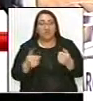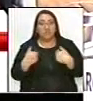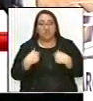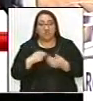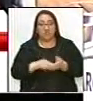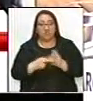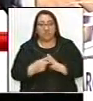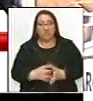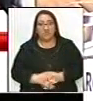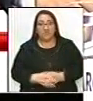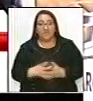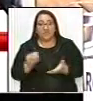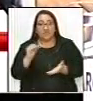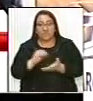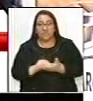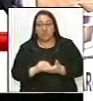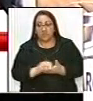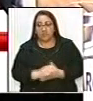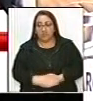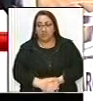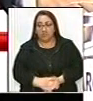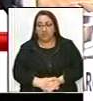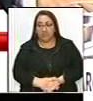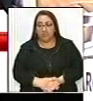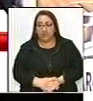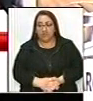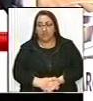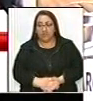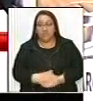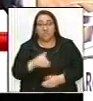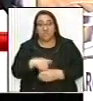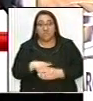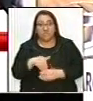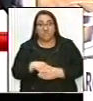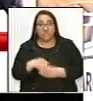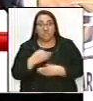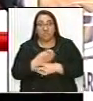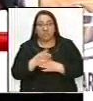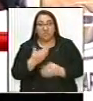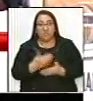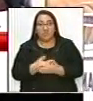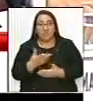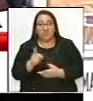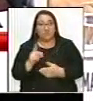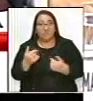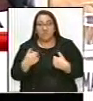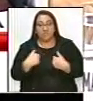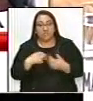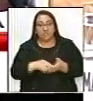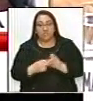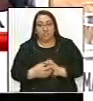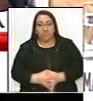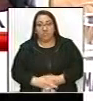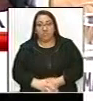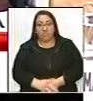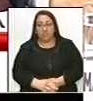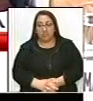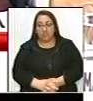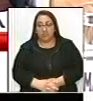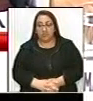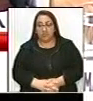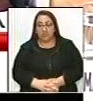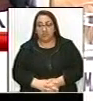que ponerlo a votación, la fórmula propuesta, porque no tenemos